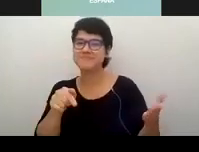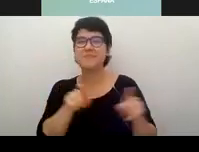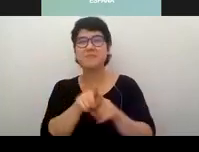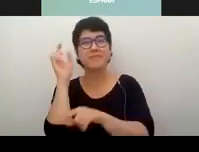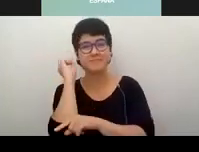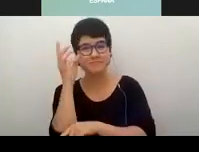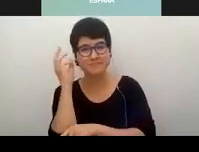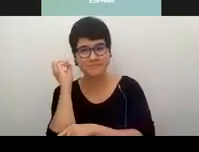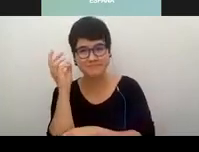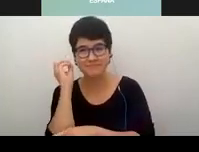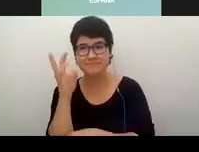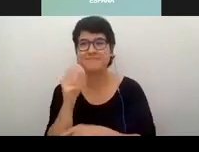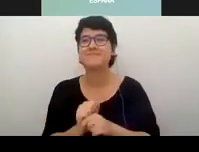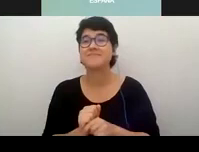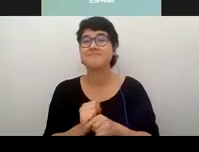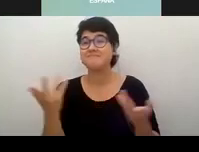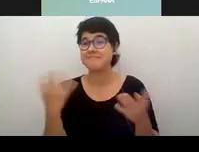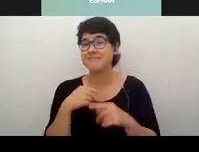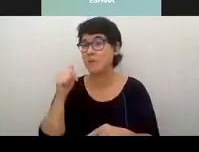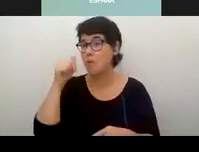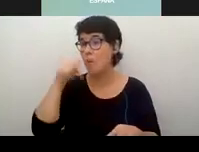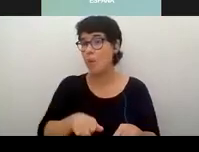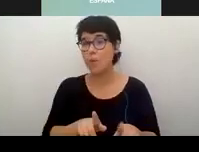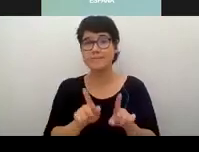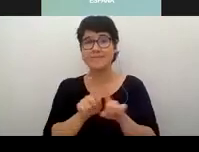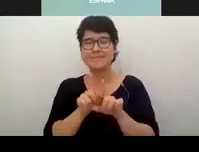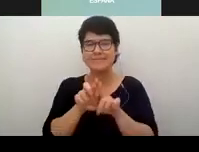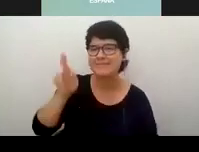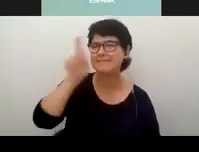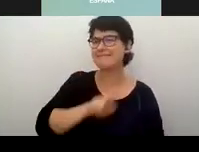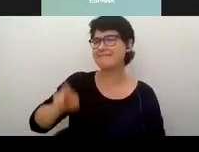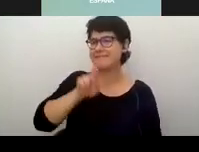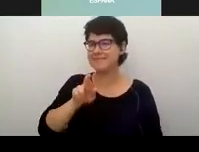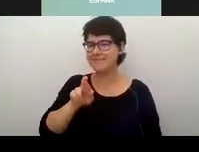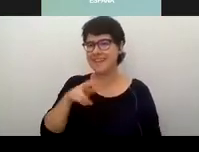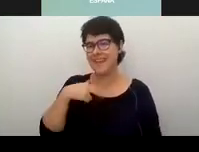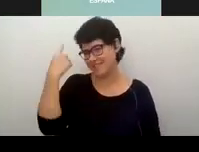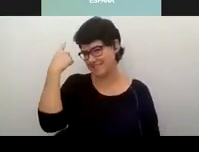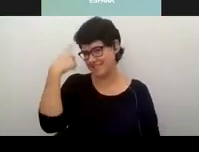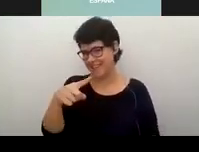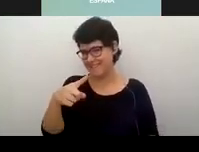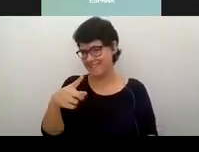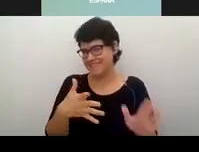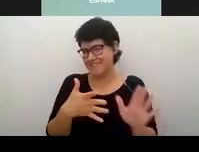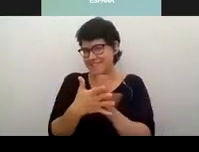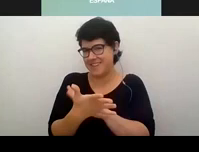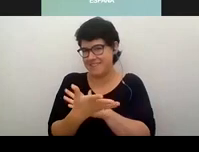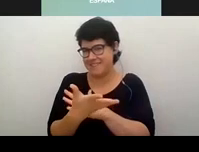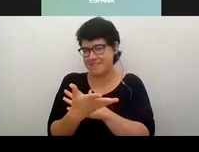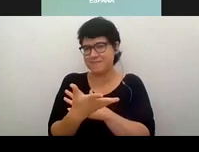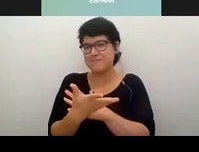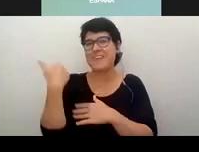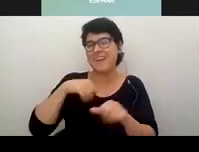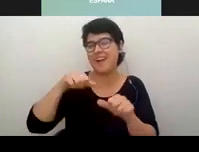webinar. Hoy hemos querido repasar, bueno, sabéis que con los que hemos